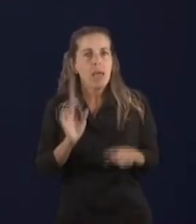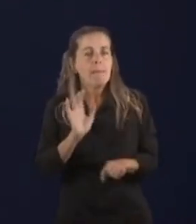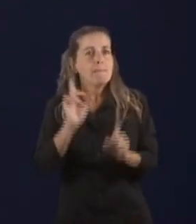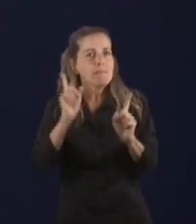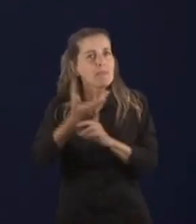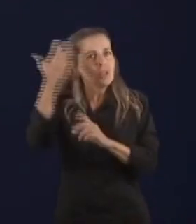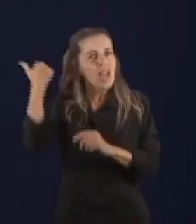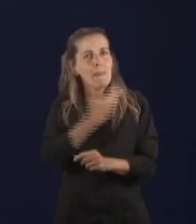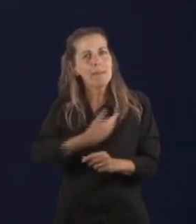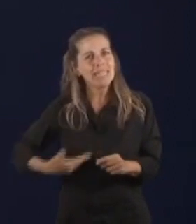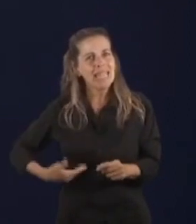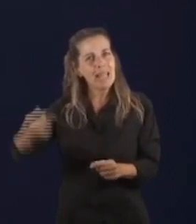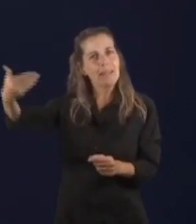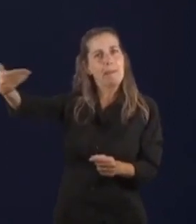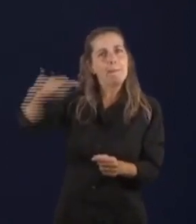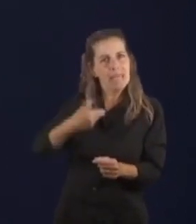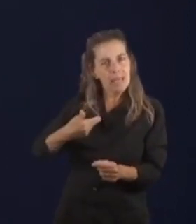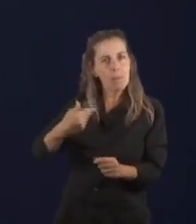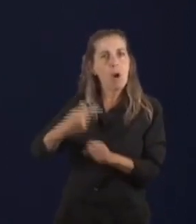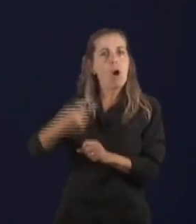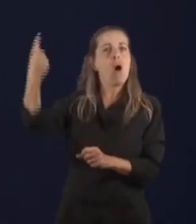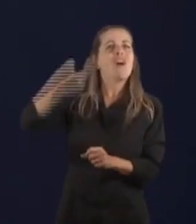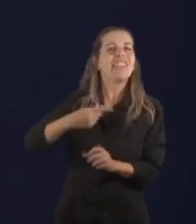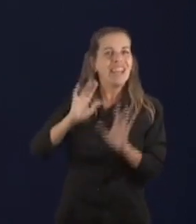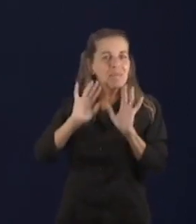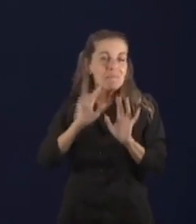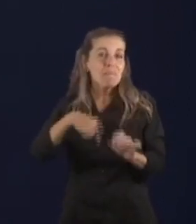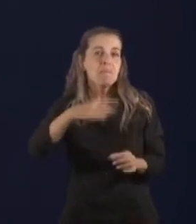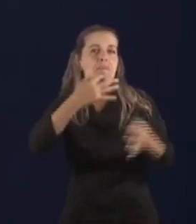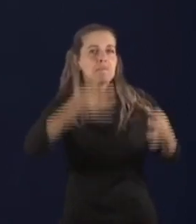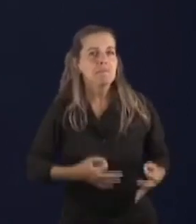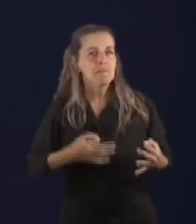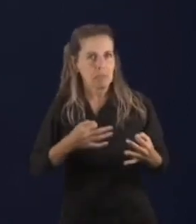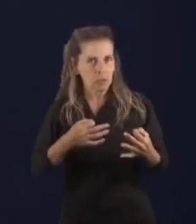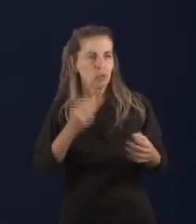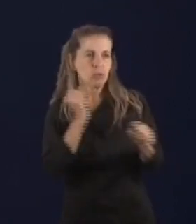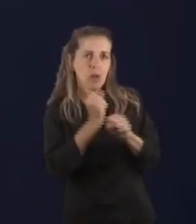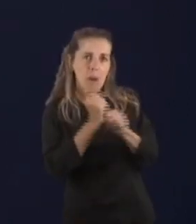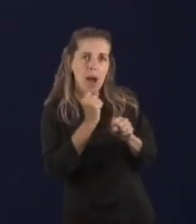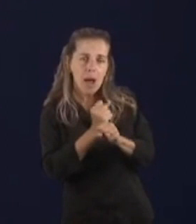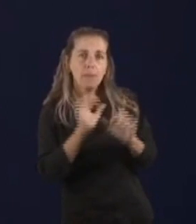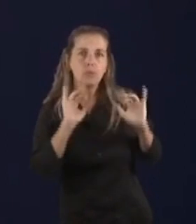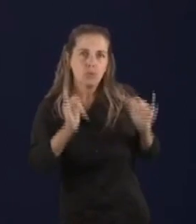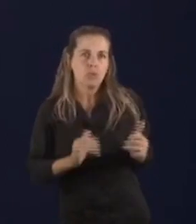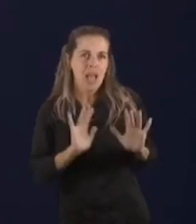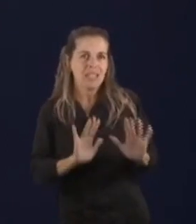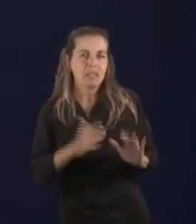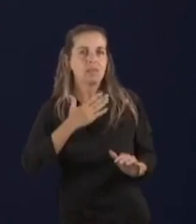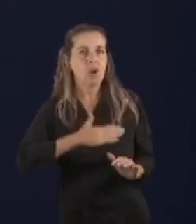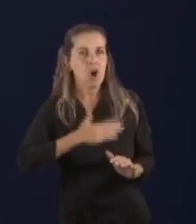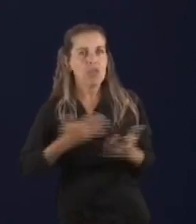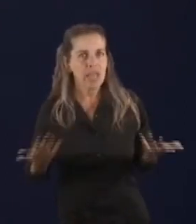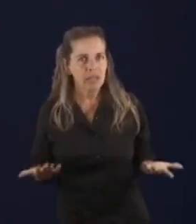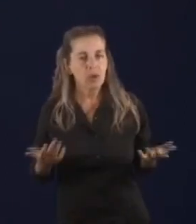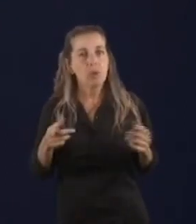presidente de la nación y cuando nosotros cumplimos una orden y la cumplimos con creses nos ponemos contentos especialmente en este este